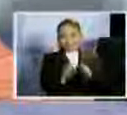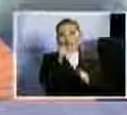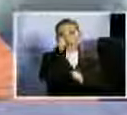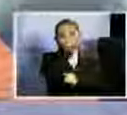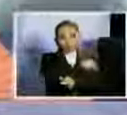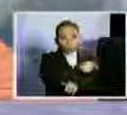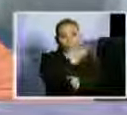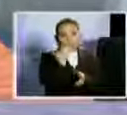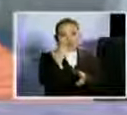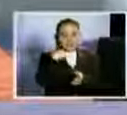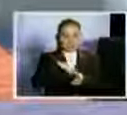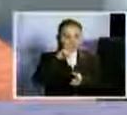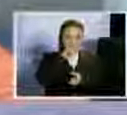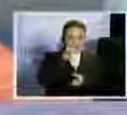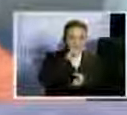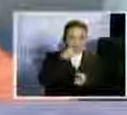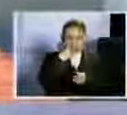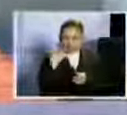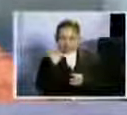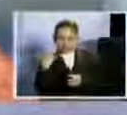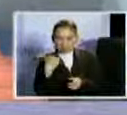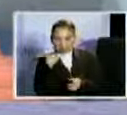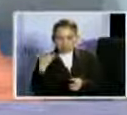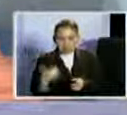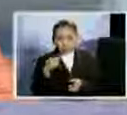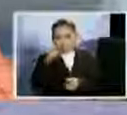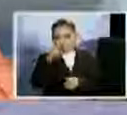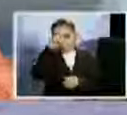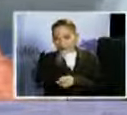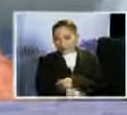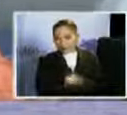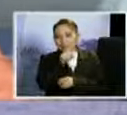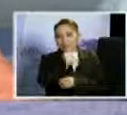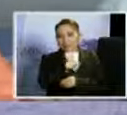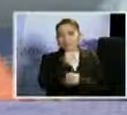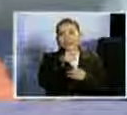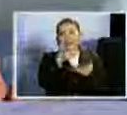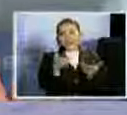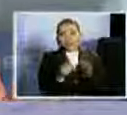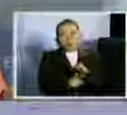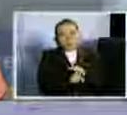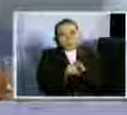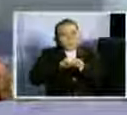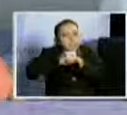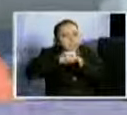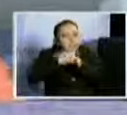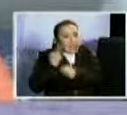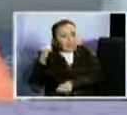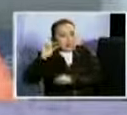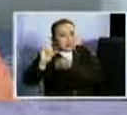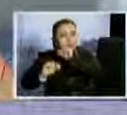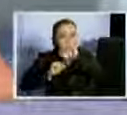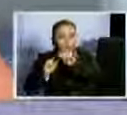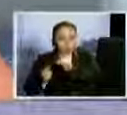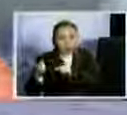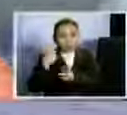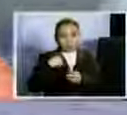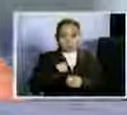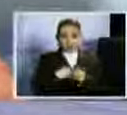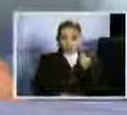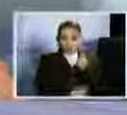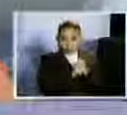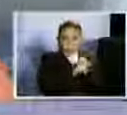estas anomalías que menciona claramente, y es cierto, van a surgir, van a venir a flote. Mi